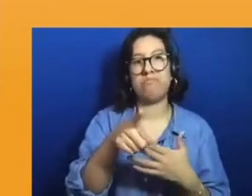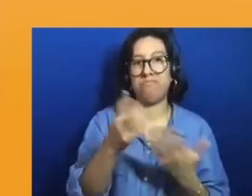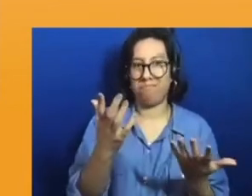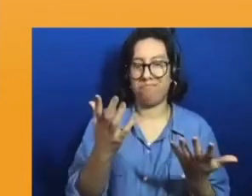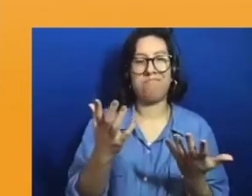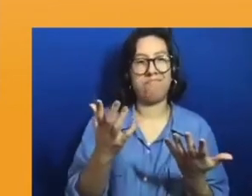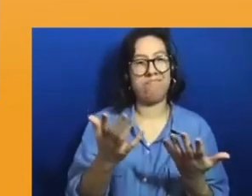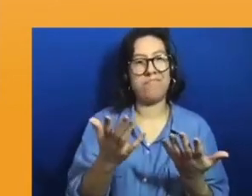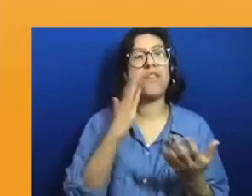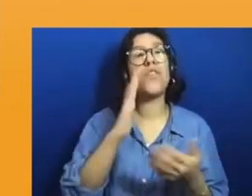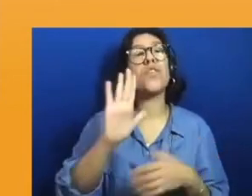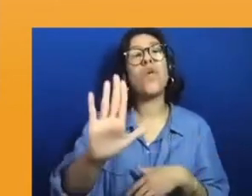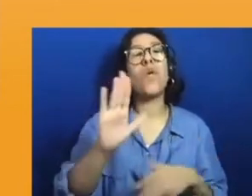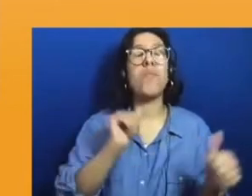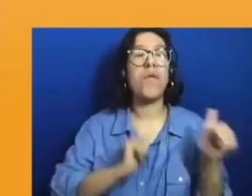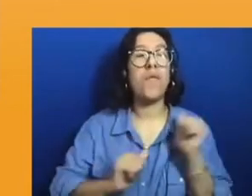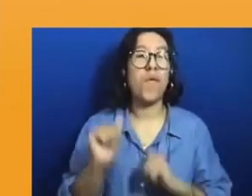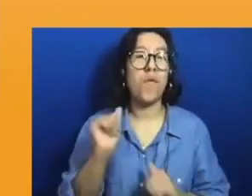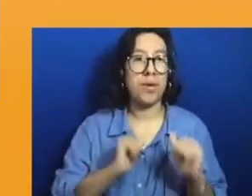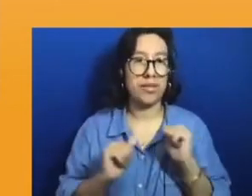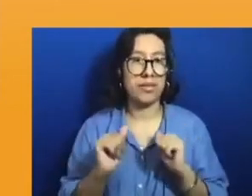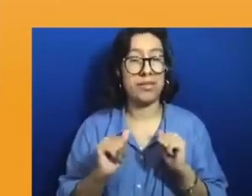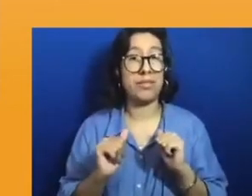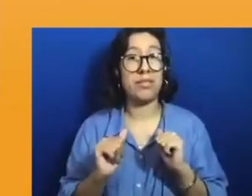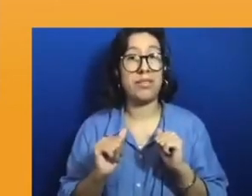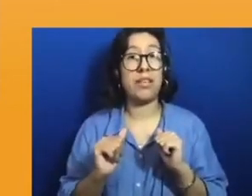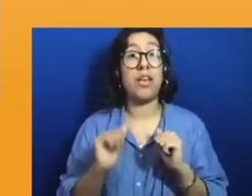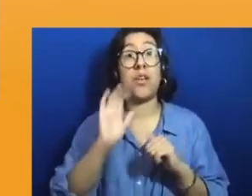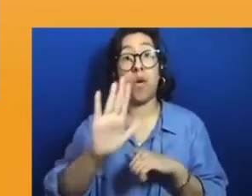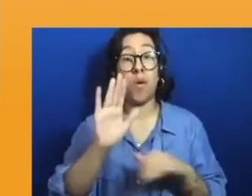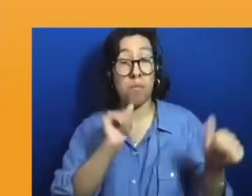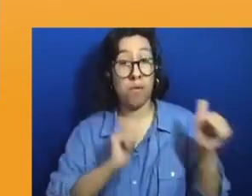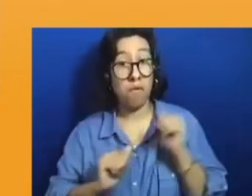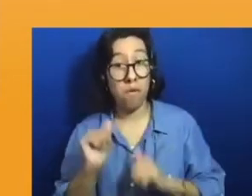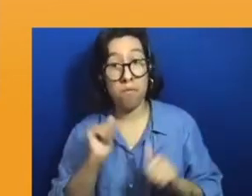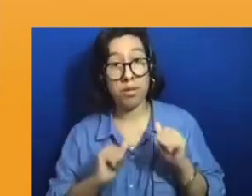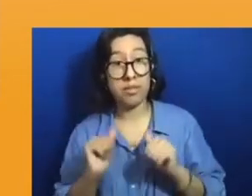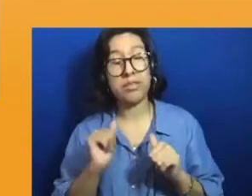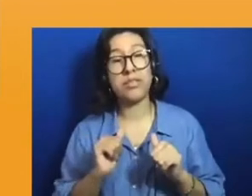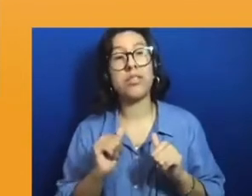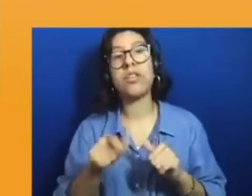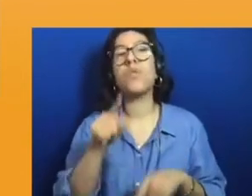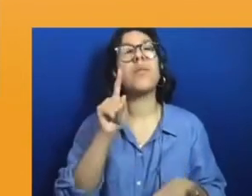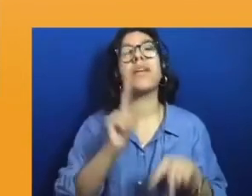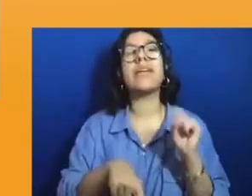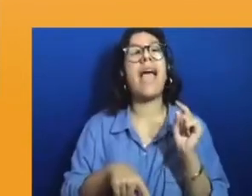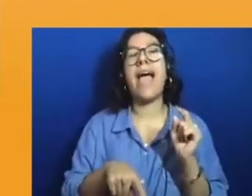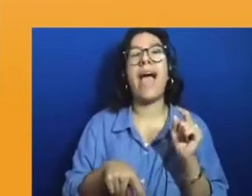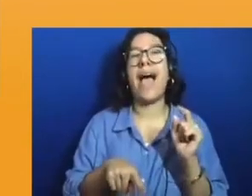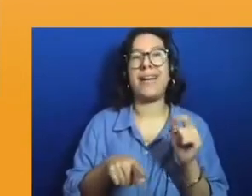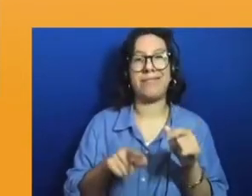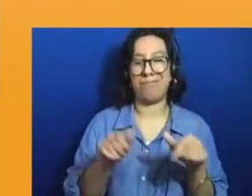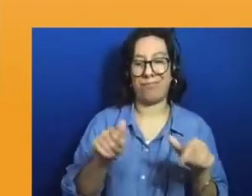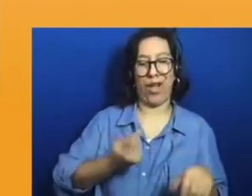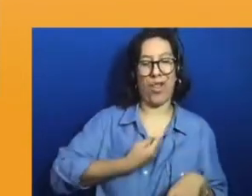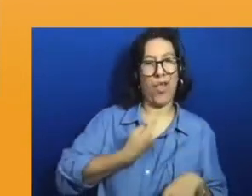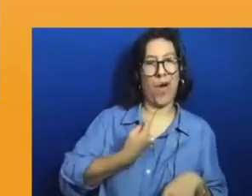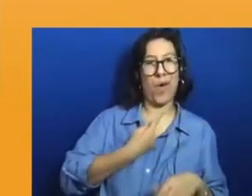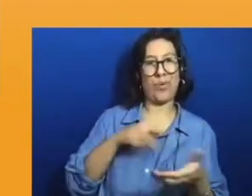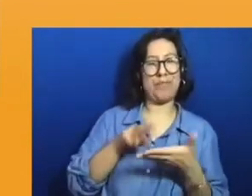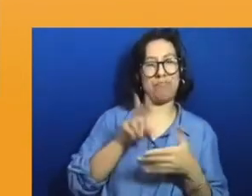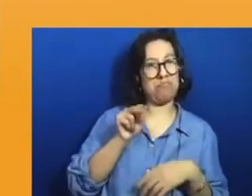el performance. Porque el performance, no podemos hacer un performance solas.